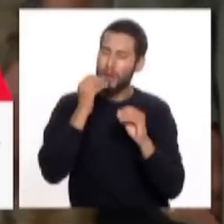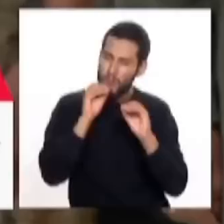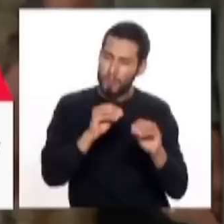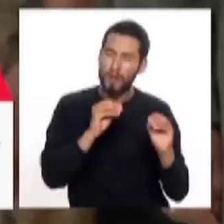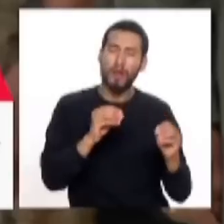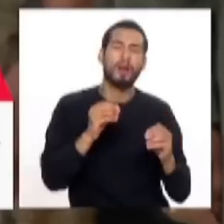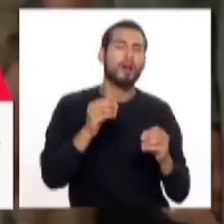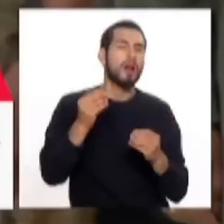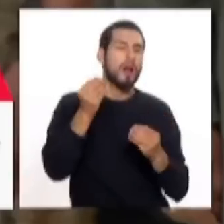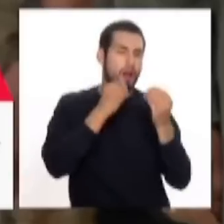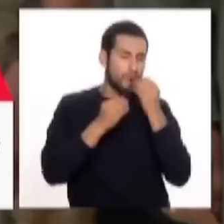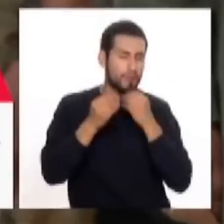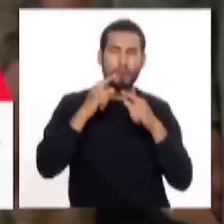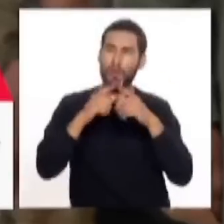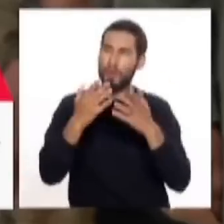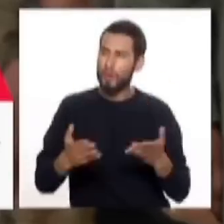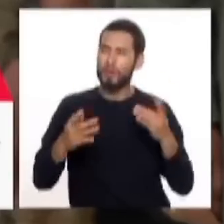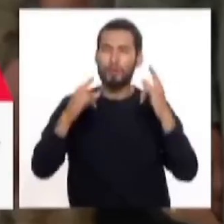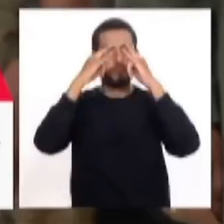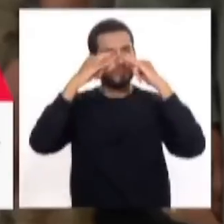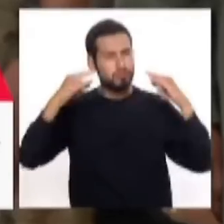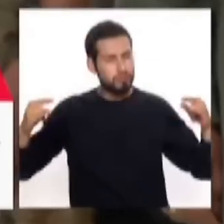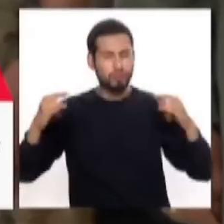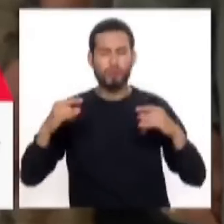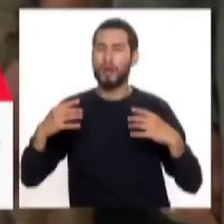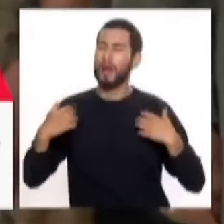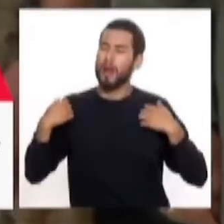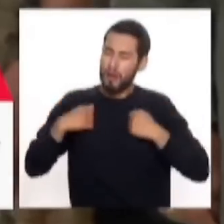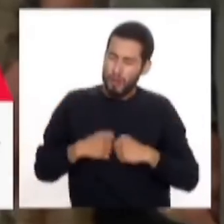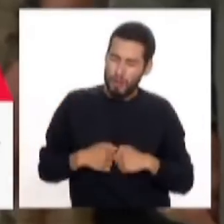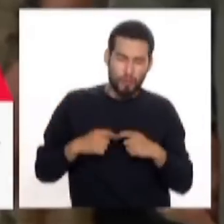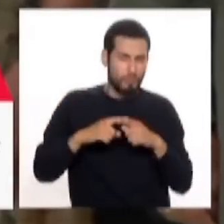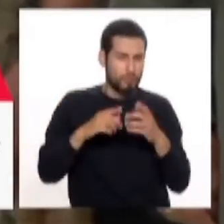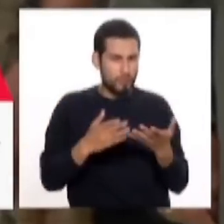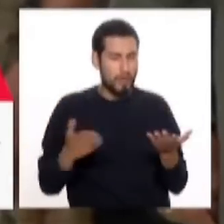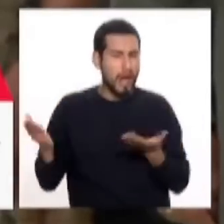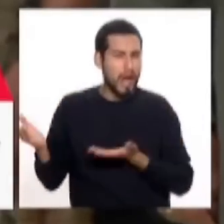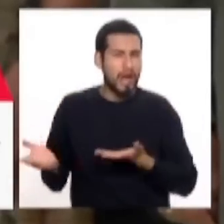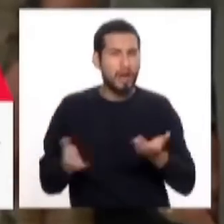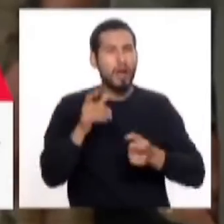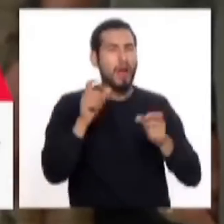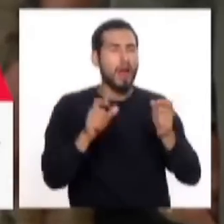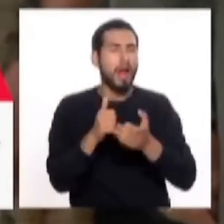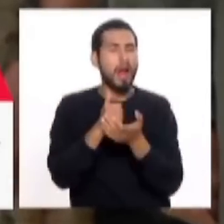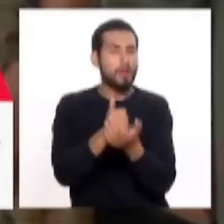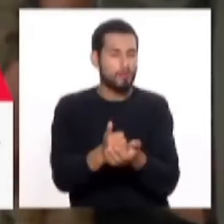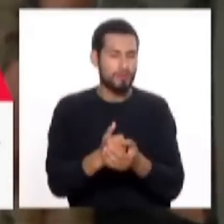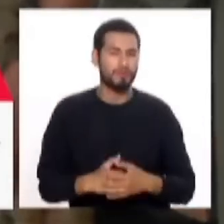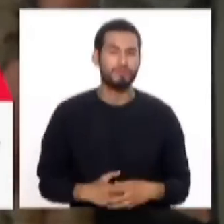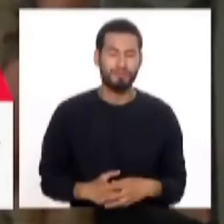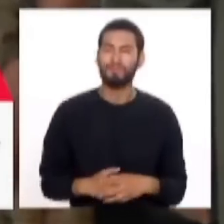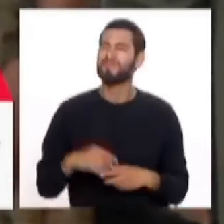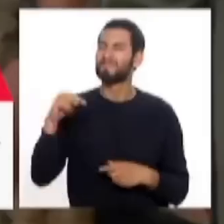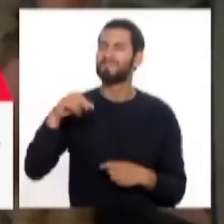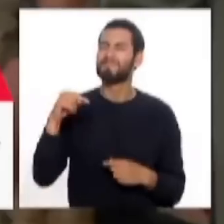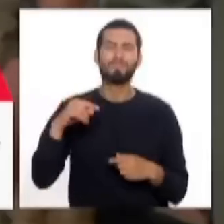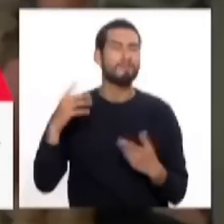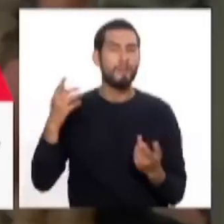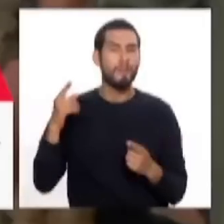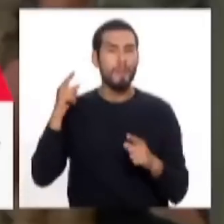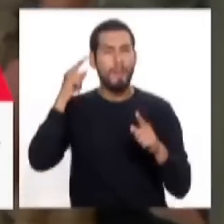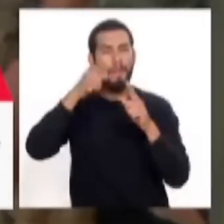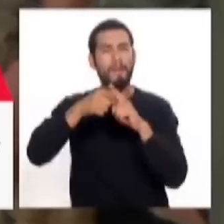carpas, maquinarias, enseres, abrigos, etc. Estas fueron llevadas a